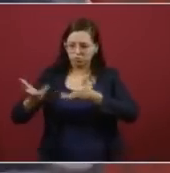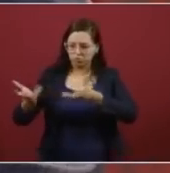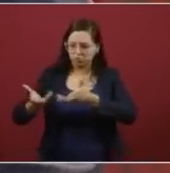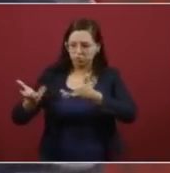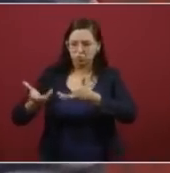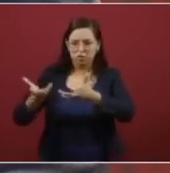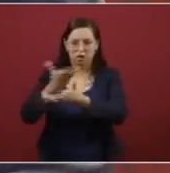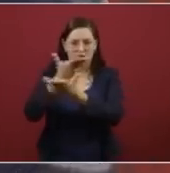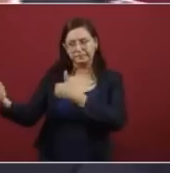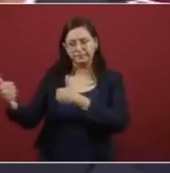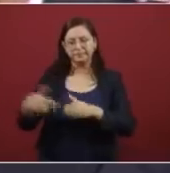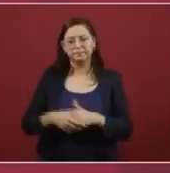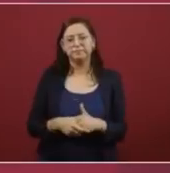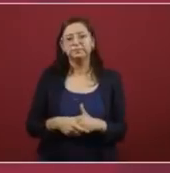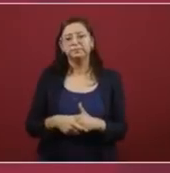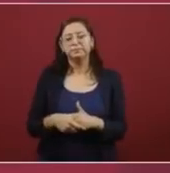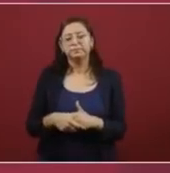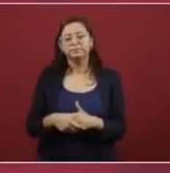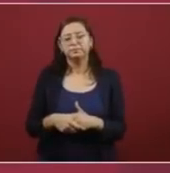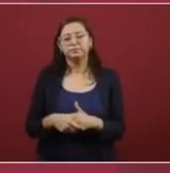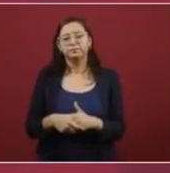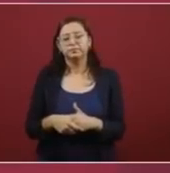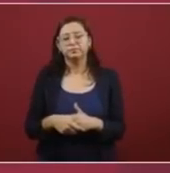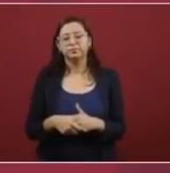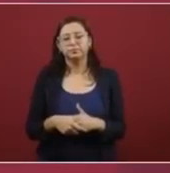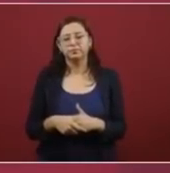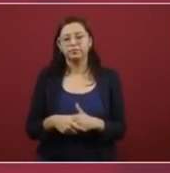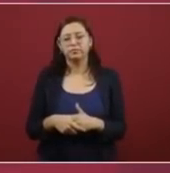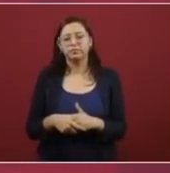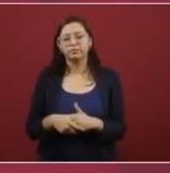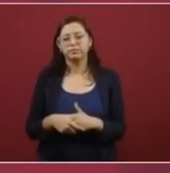cargos públicos. Ellos